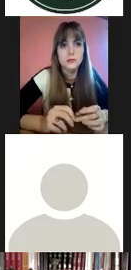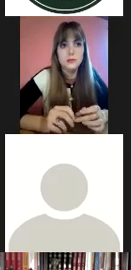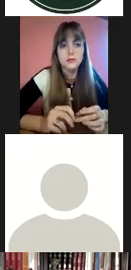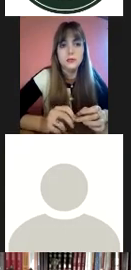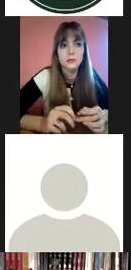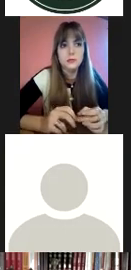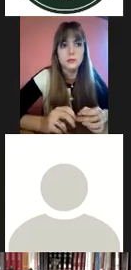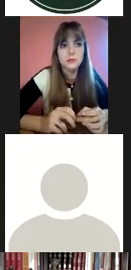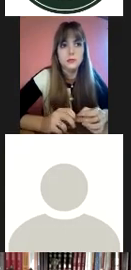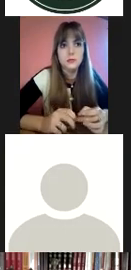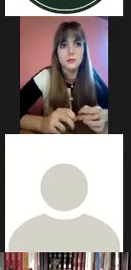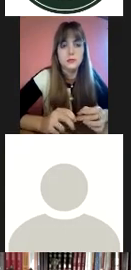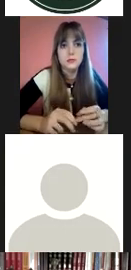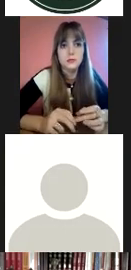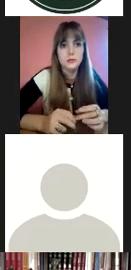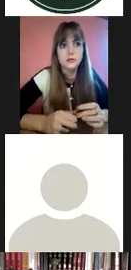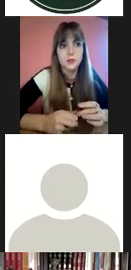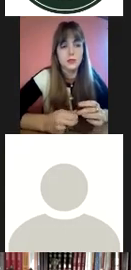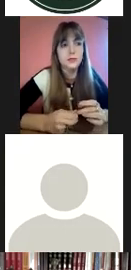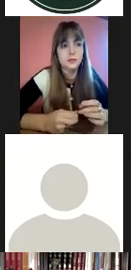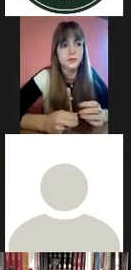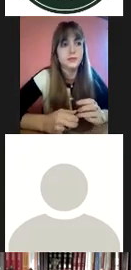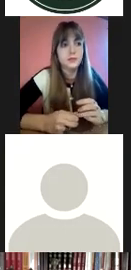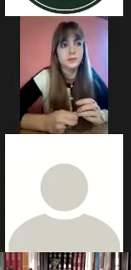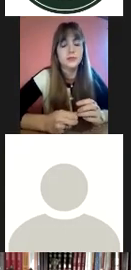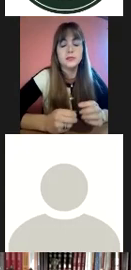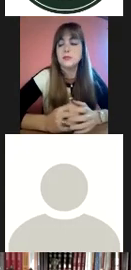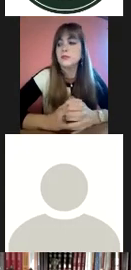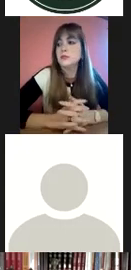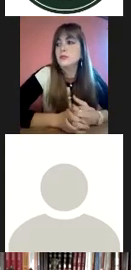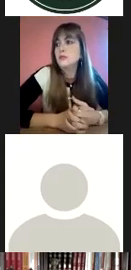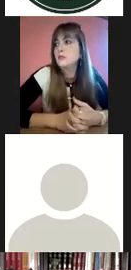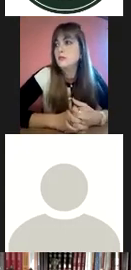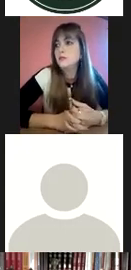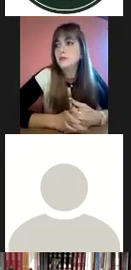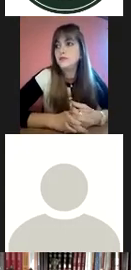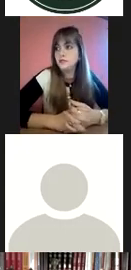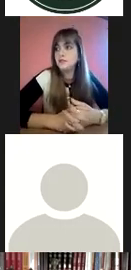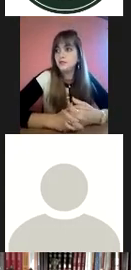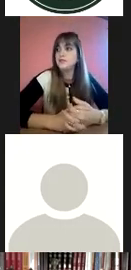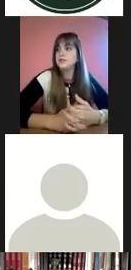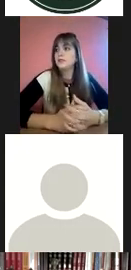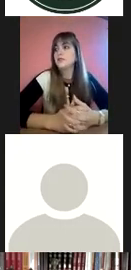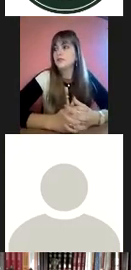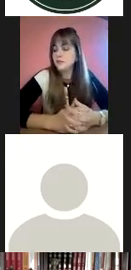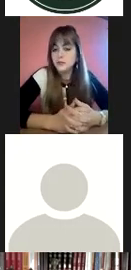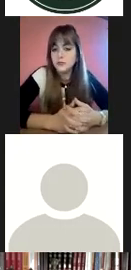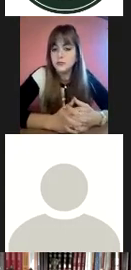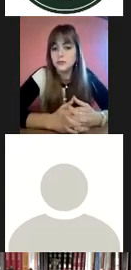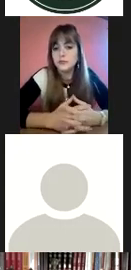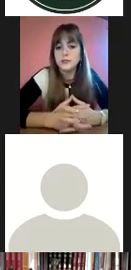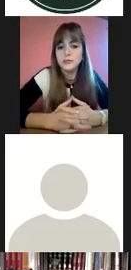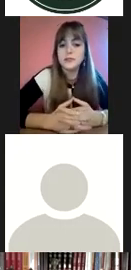con que en las escuelas se enseñe lo que es el respeto para cualquier